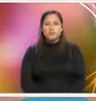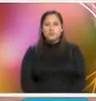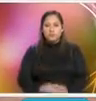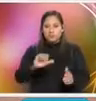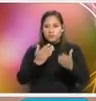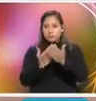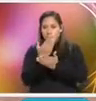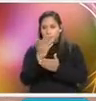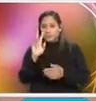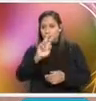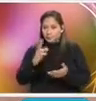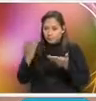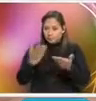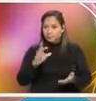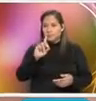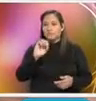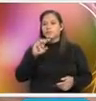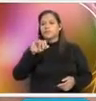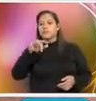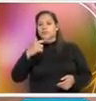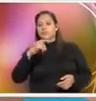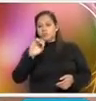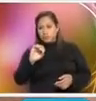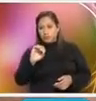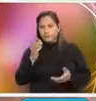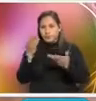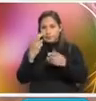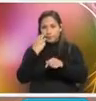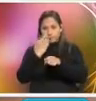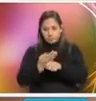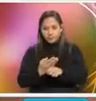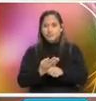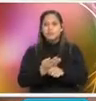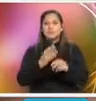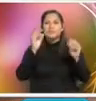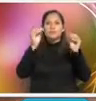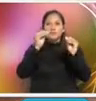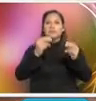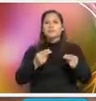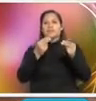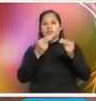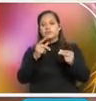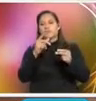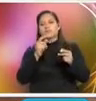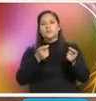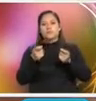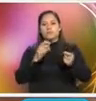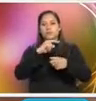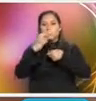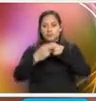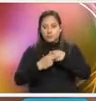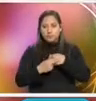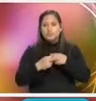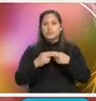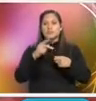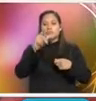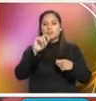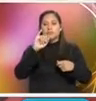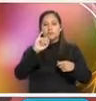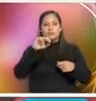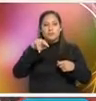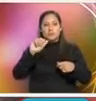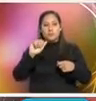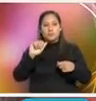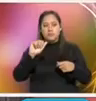En esta mañana de viernes recibimos a Domingo Garcilaso, quien es encargado de Relaciones Públicas de la Coordinación Nacional del Instituto